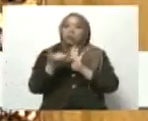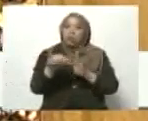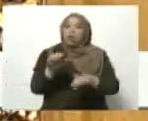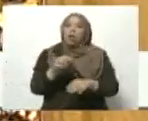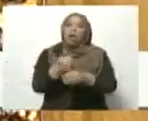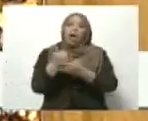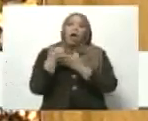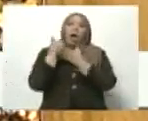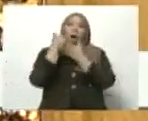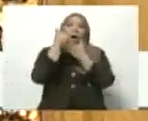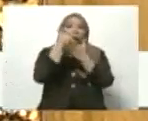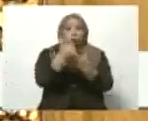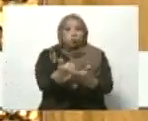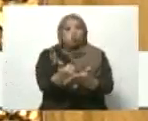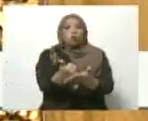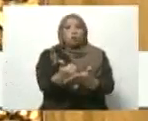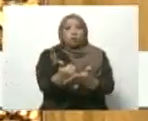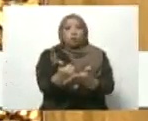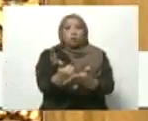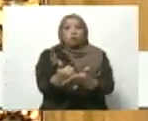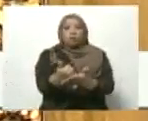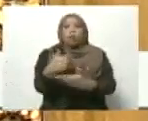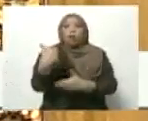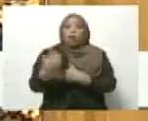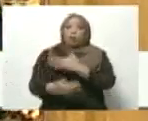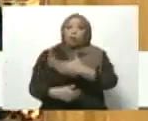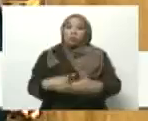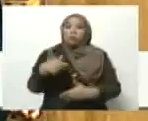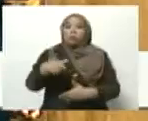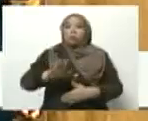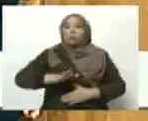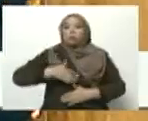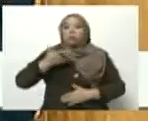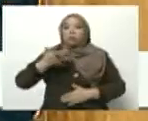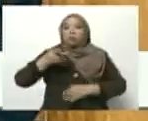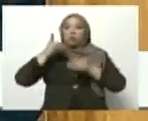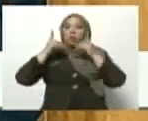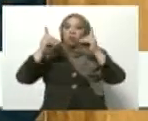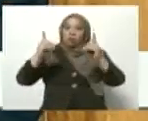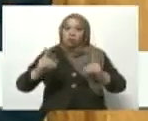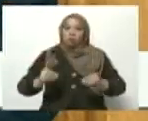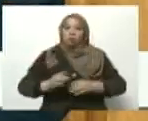ayuda, diciembre del 18. Dijo, vamos a tomar el poder, vamos a declararnos,